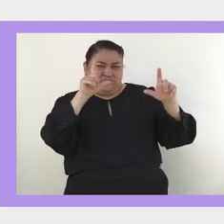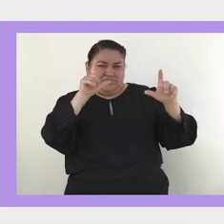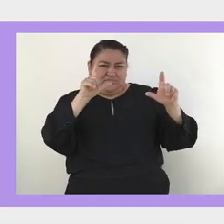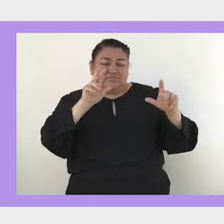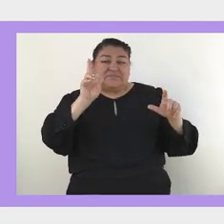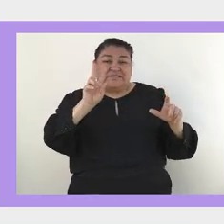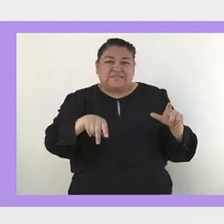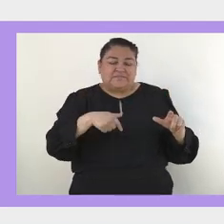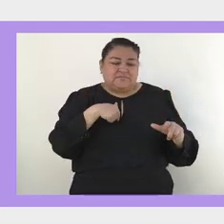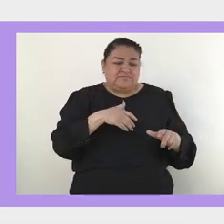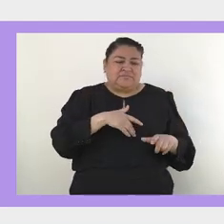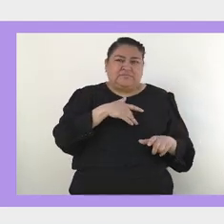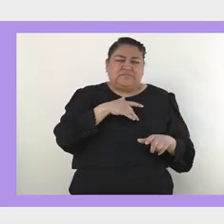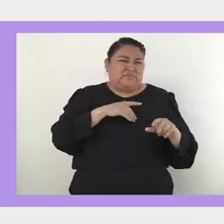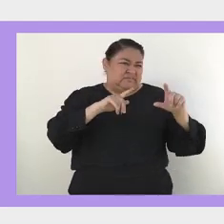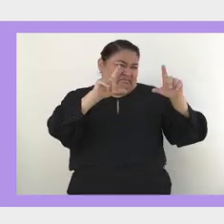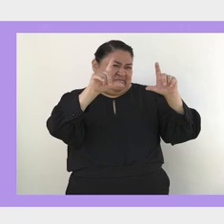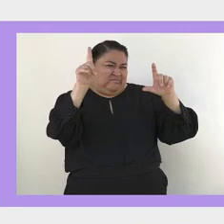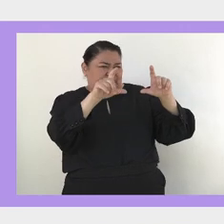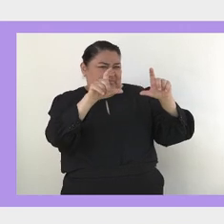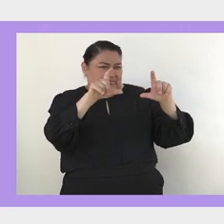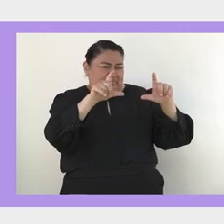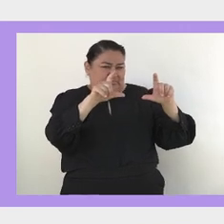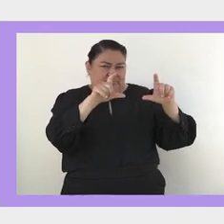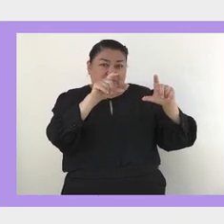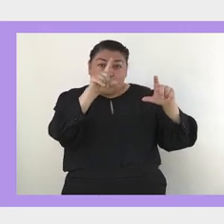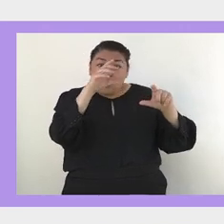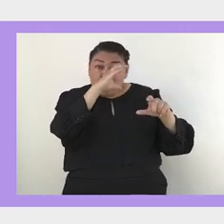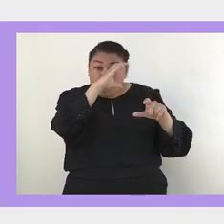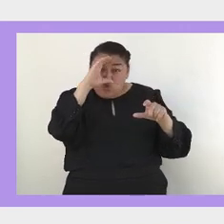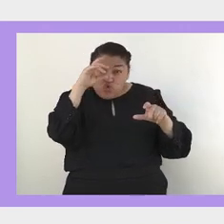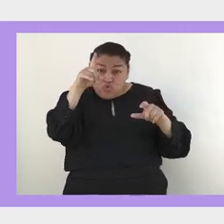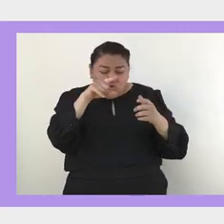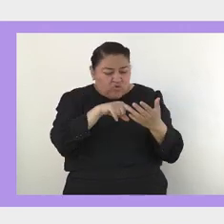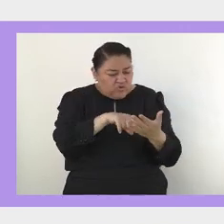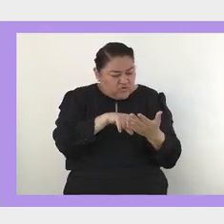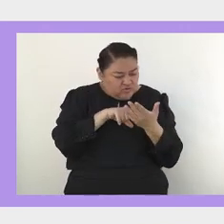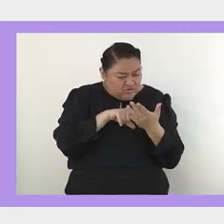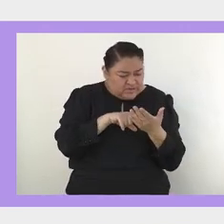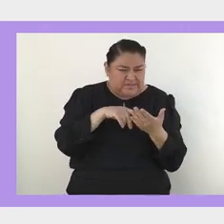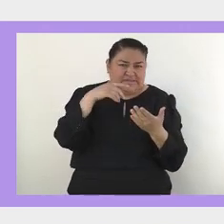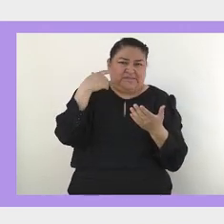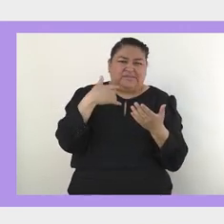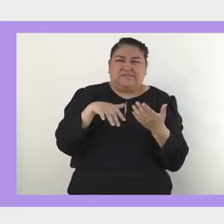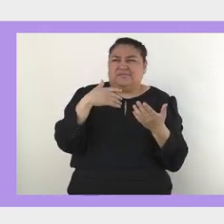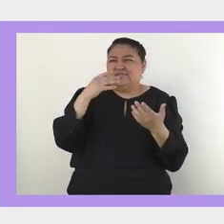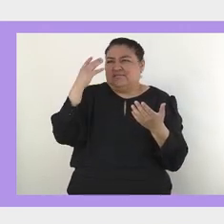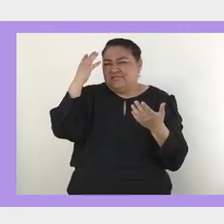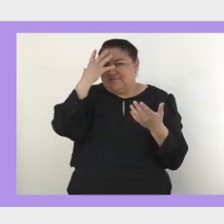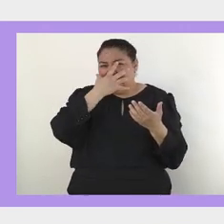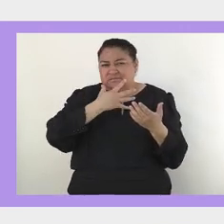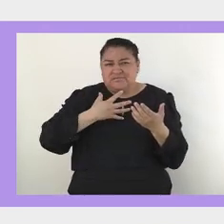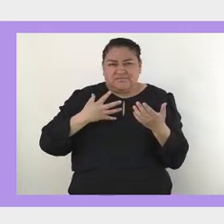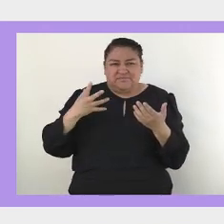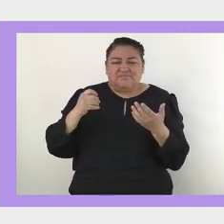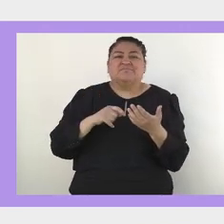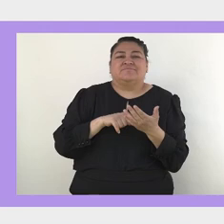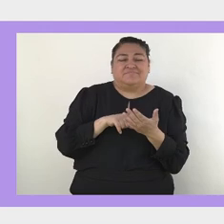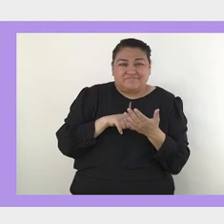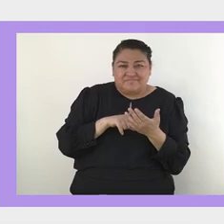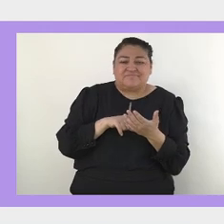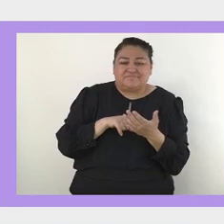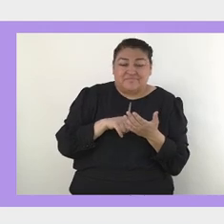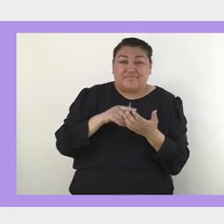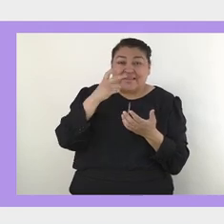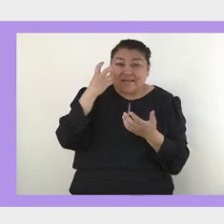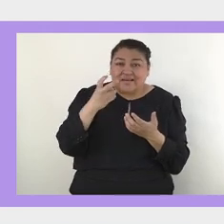refleje lo que tú estás sintiendo la cancha Y creo que es lo que ustedes como fotógrafas de Legends han logrado hasta ahora y